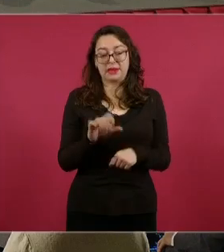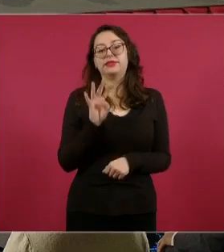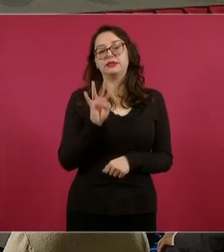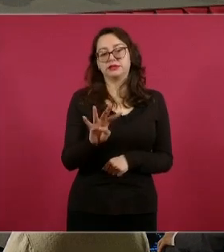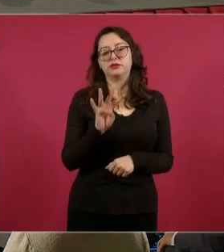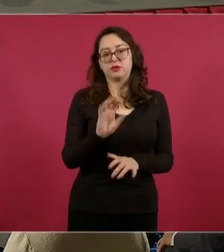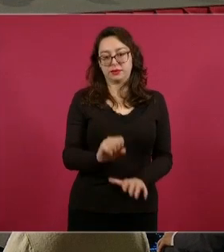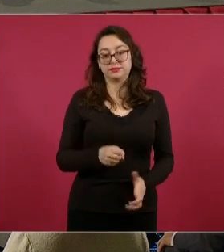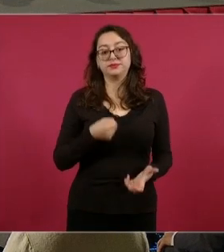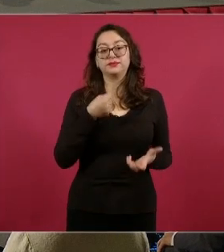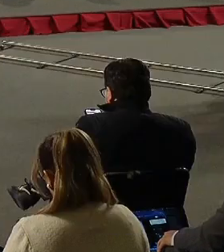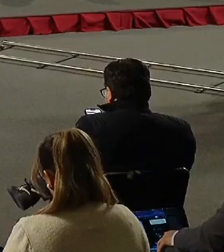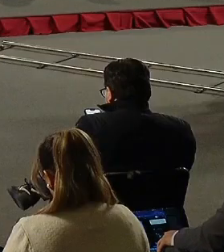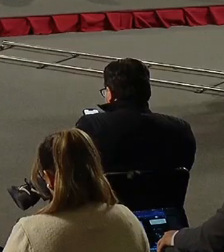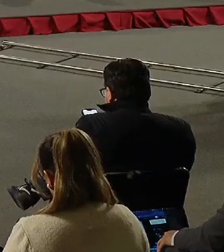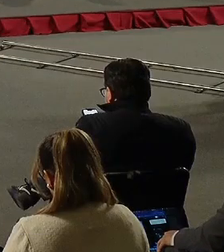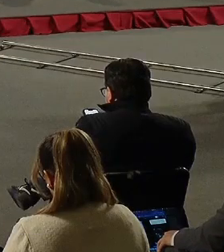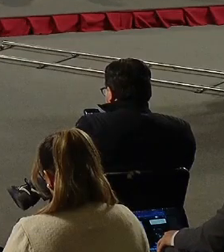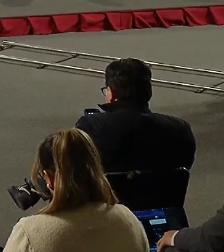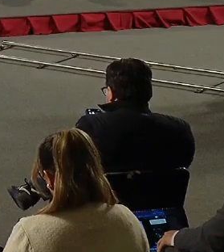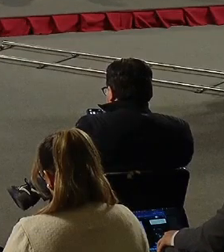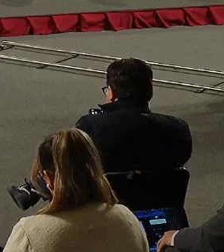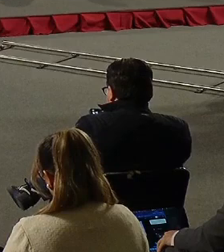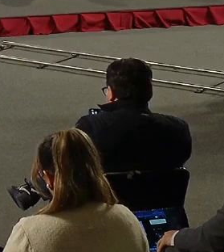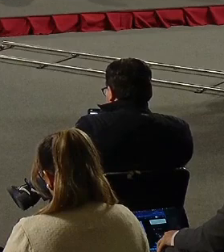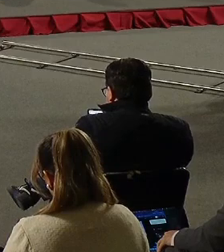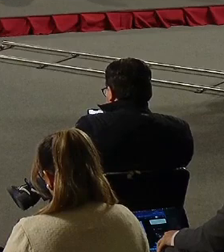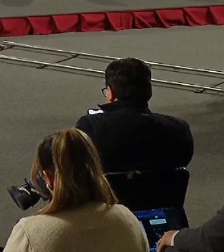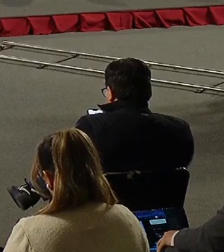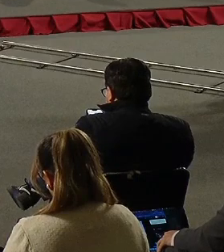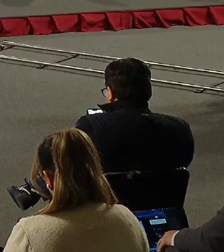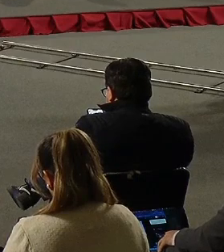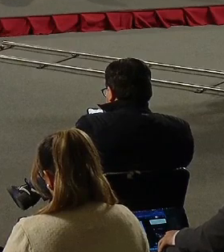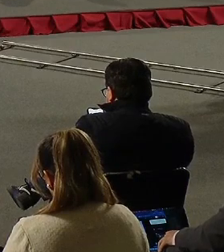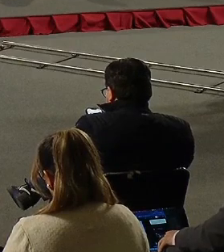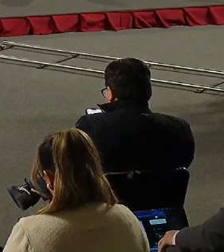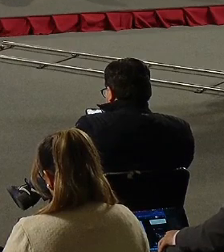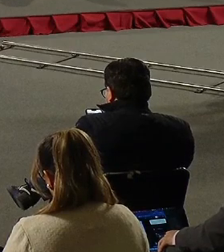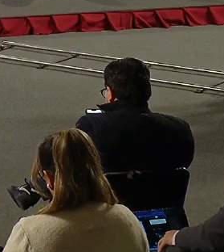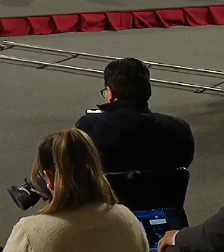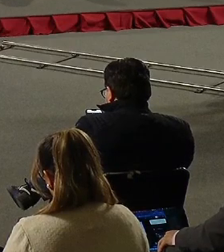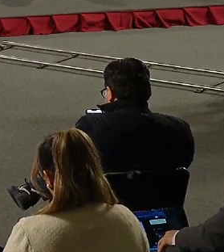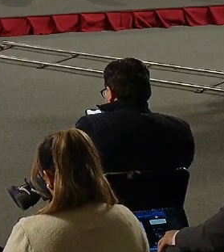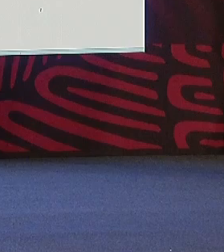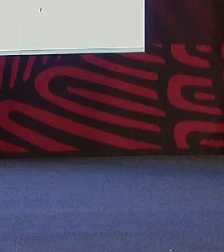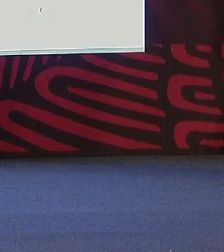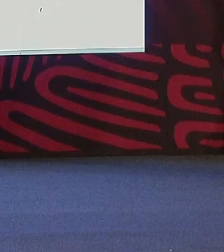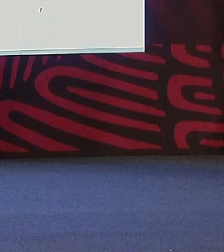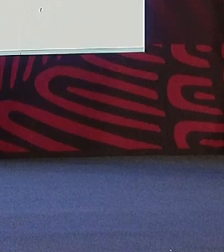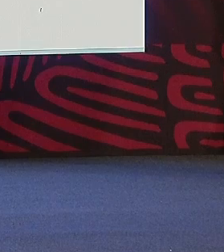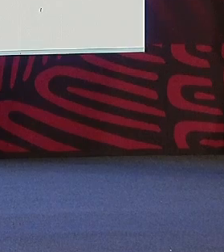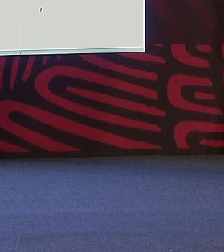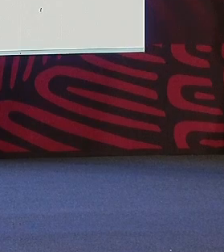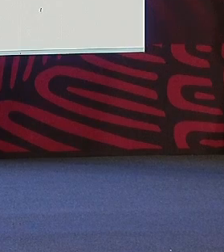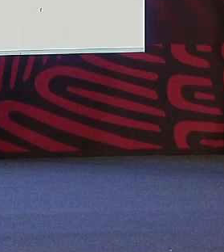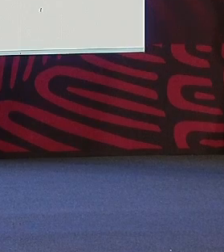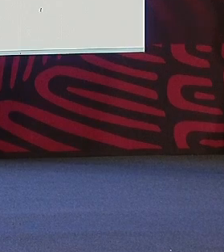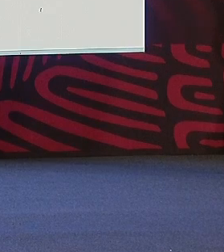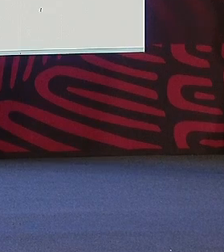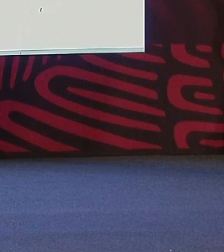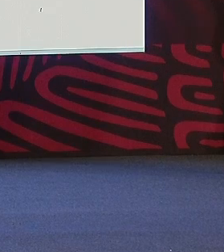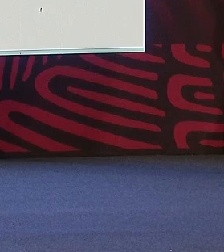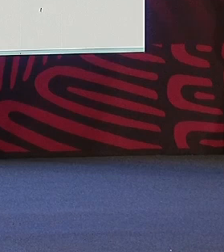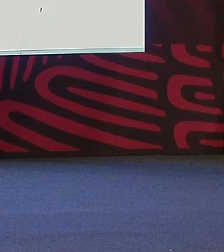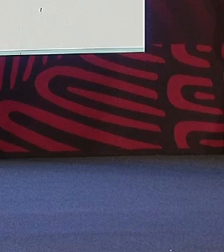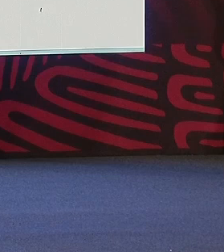de 27. Finalmente, en los últimos estados que entraron al proceso de IMSS-Bienestar, el caso de Hidalgo, son 46 los